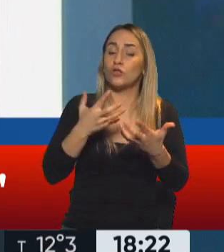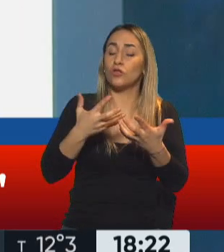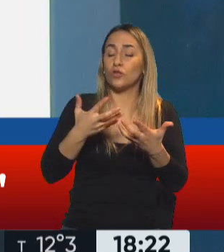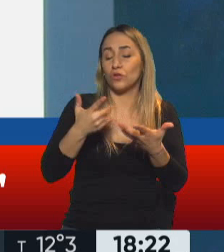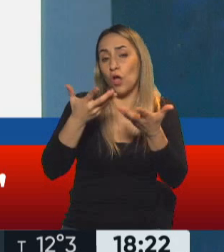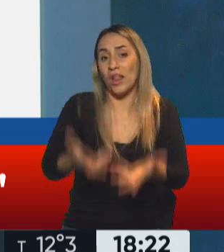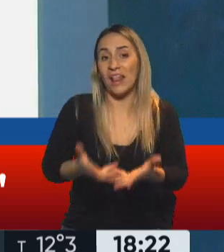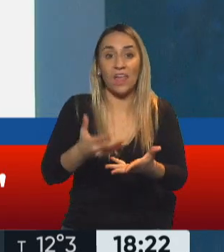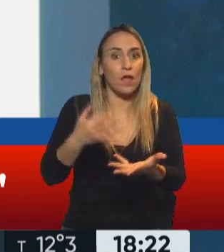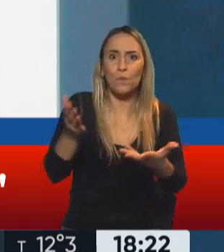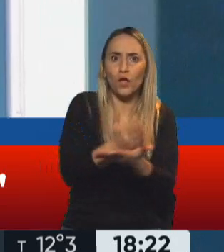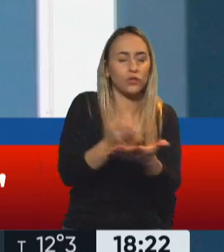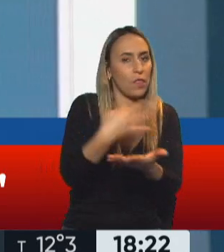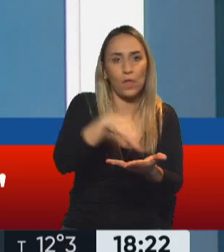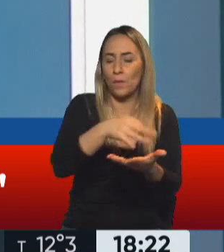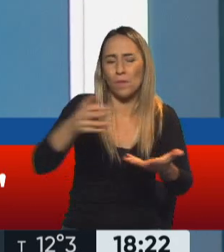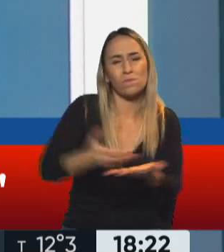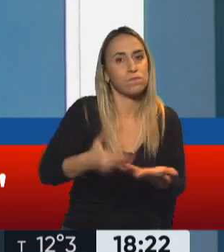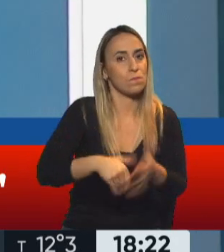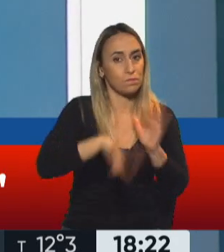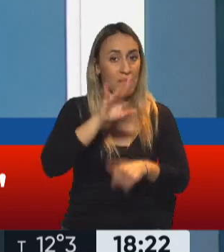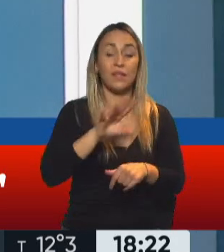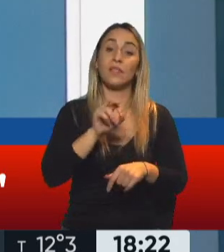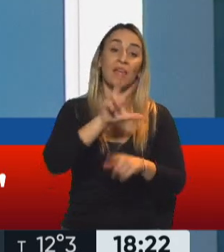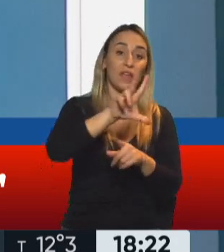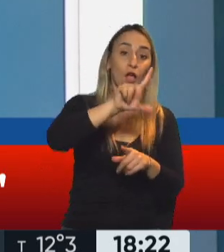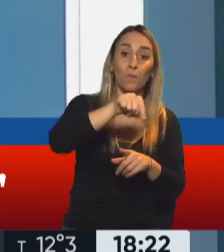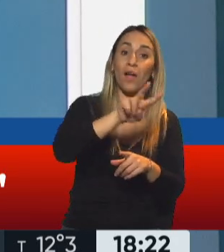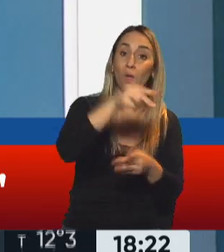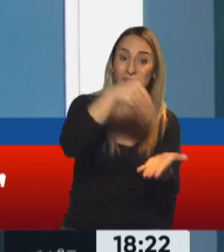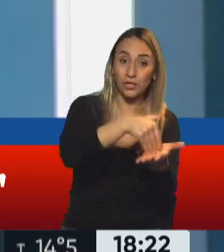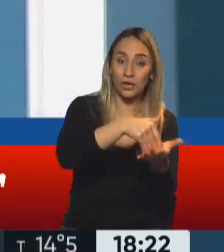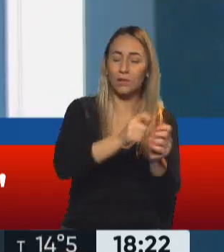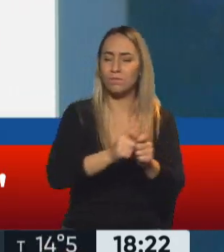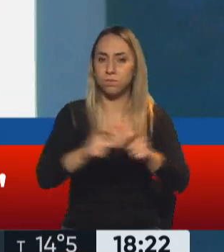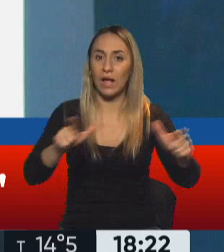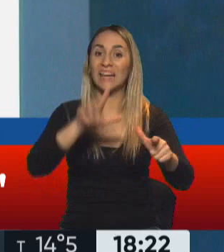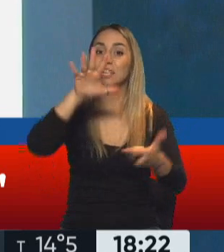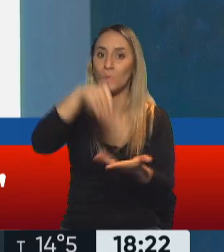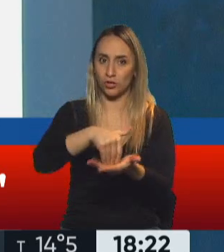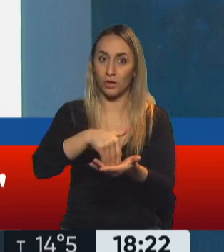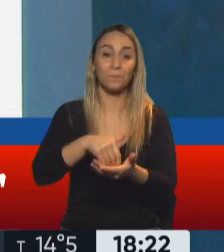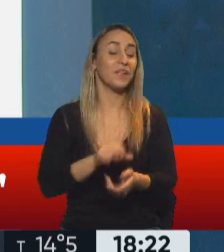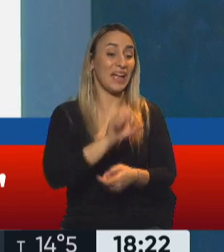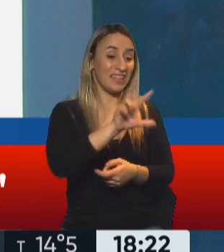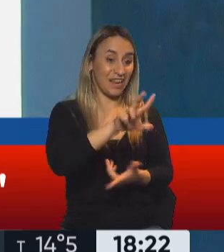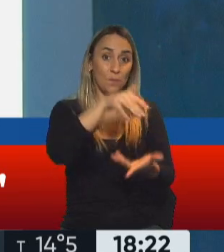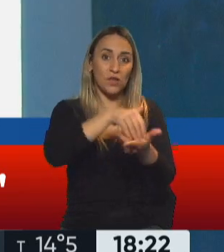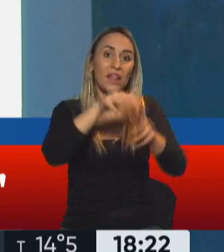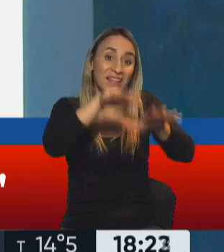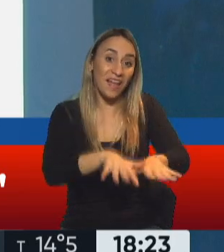gobierno dice, ok, eso es verdad. Entonces sí, vamos a pasar de 3,2 millones a 5 millones. 3 se quedan dentro del